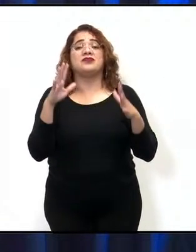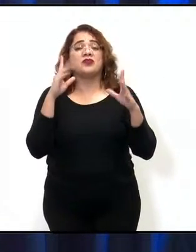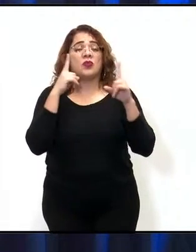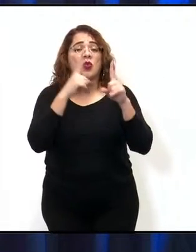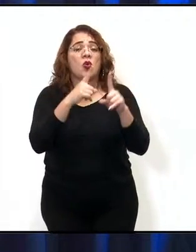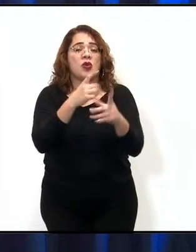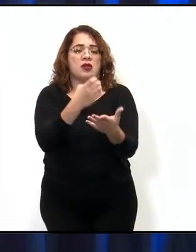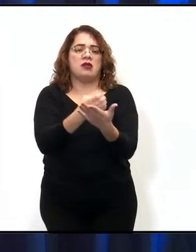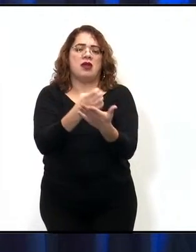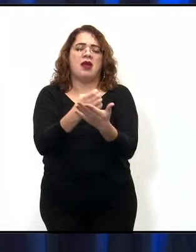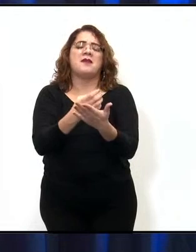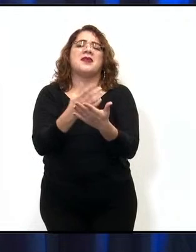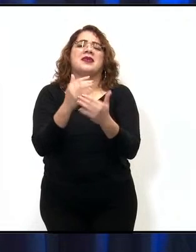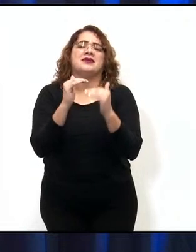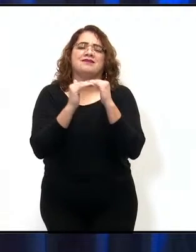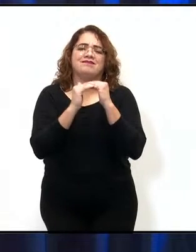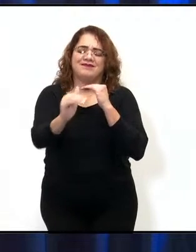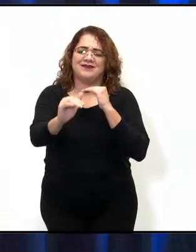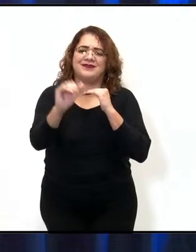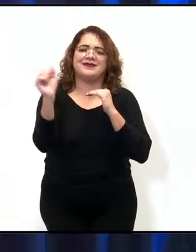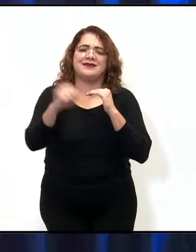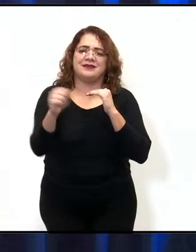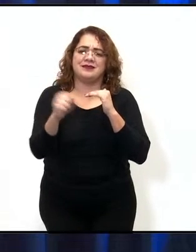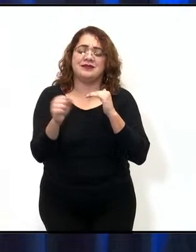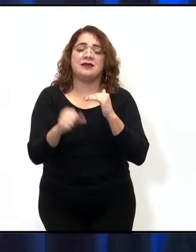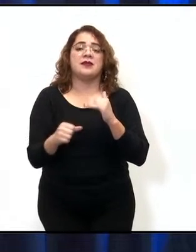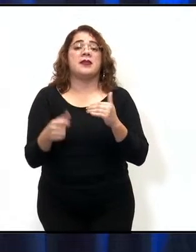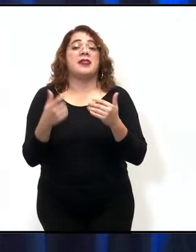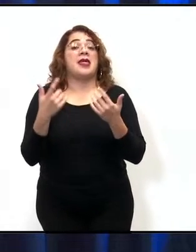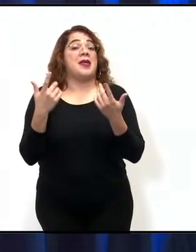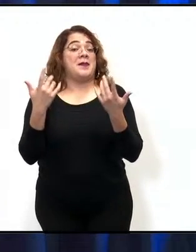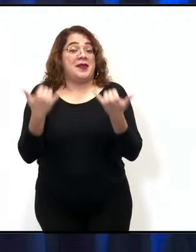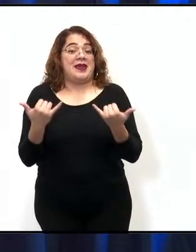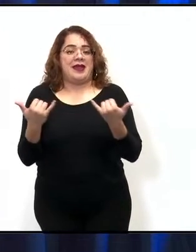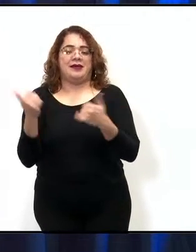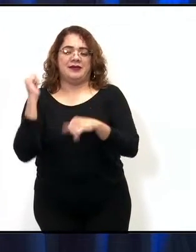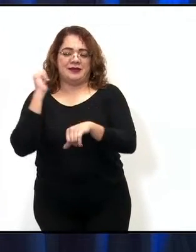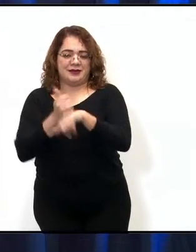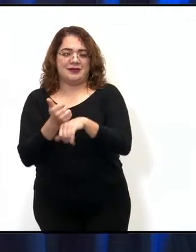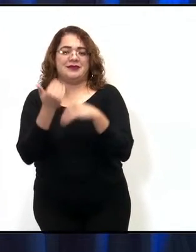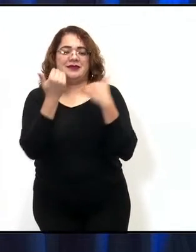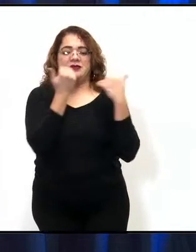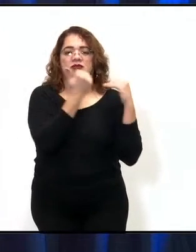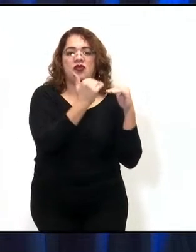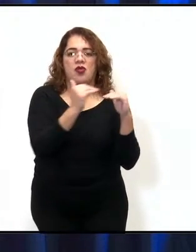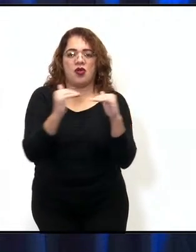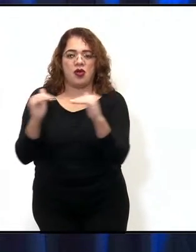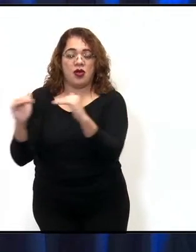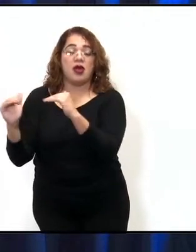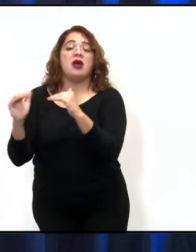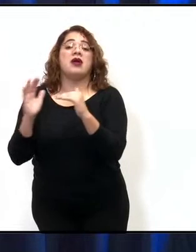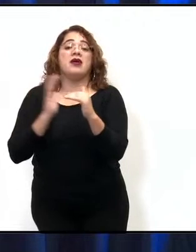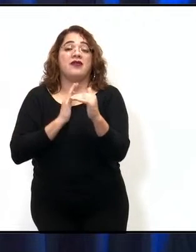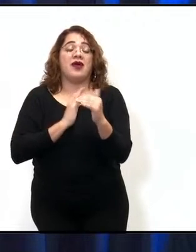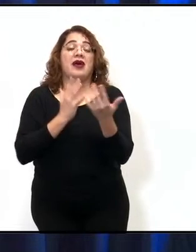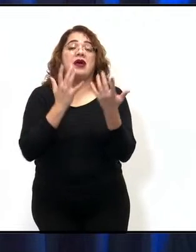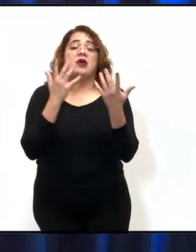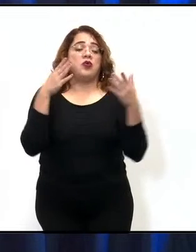estamos sujetos a restricciones regionales, vamos a compartir nuestros indicadores